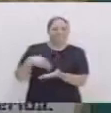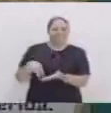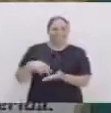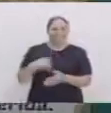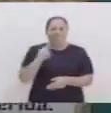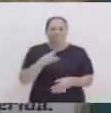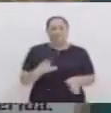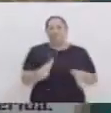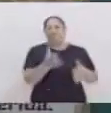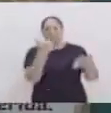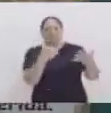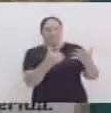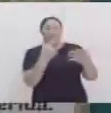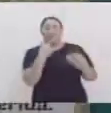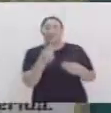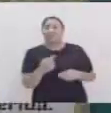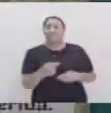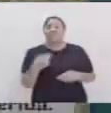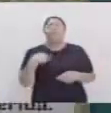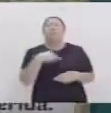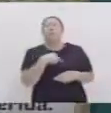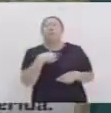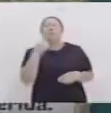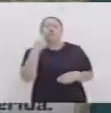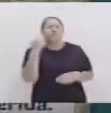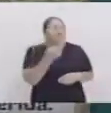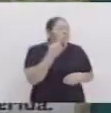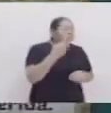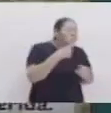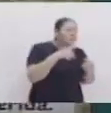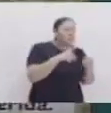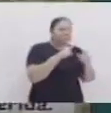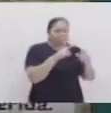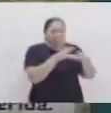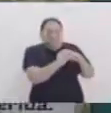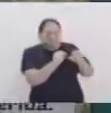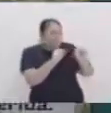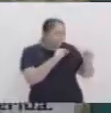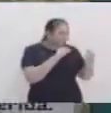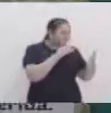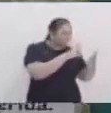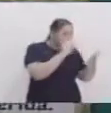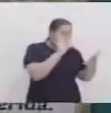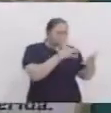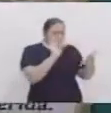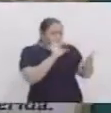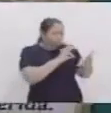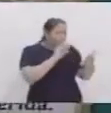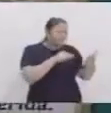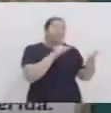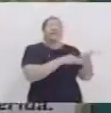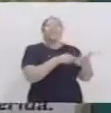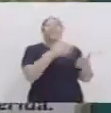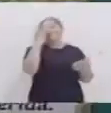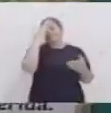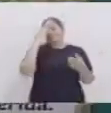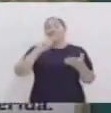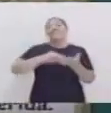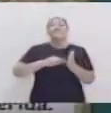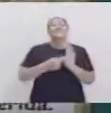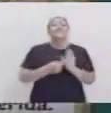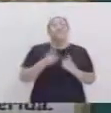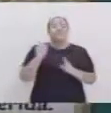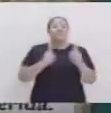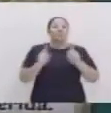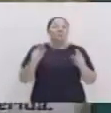tenemos que vamos a buscar pistas o claves específicas que ya están insertas en el fragmento. y eso nos va a servir para determinar el significado de